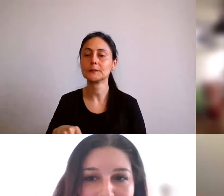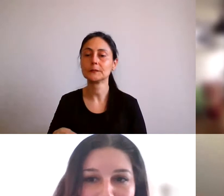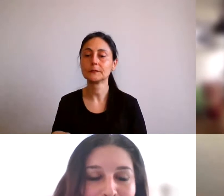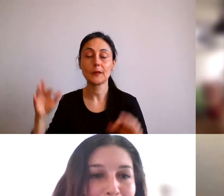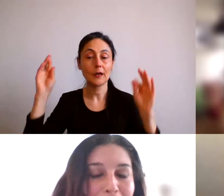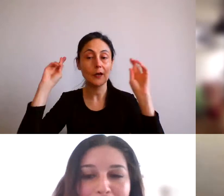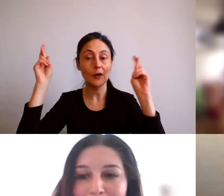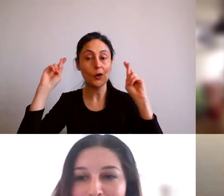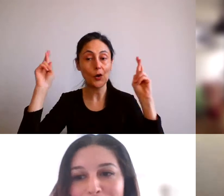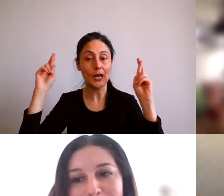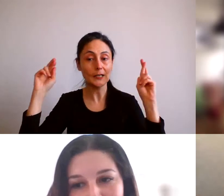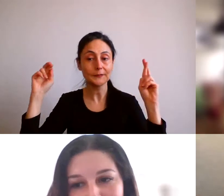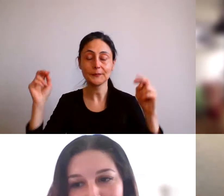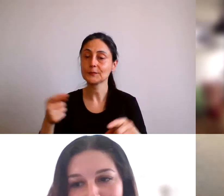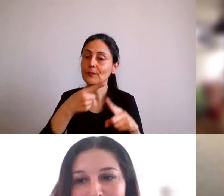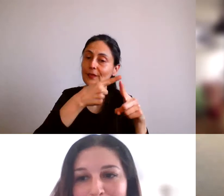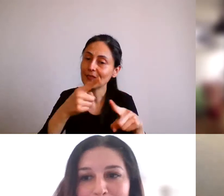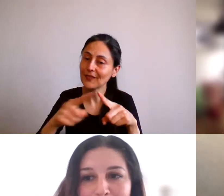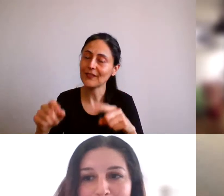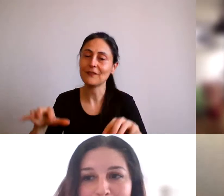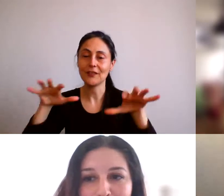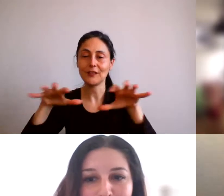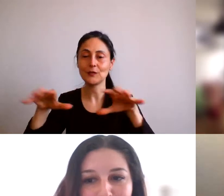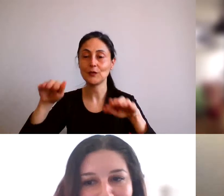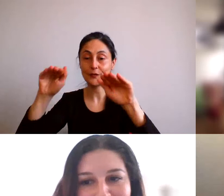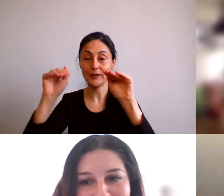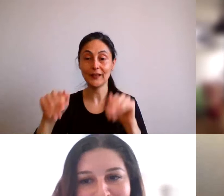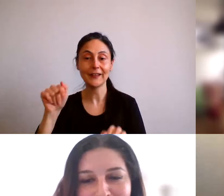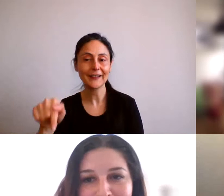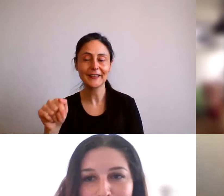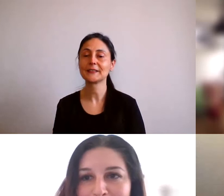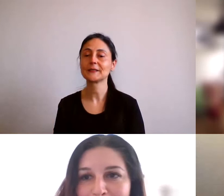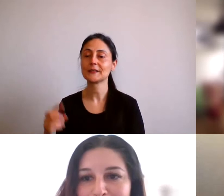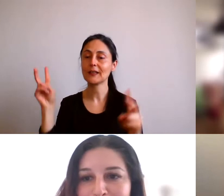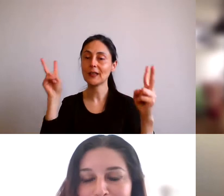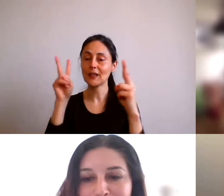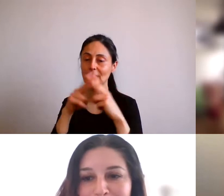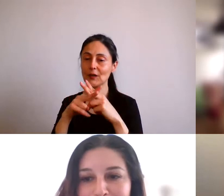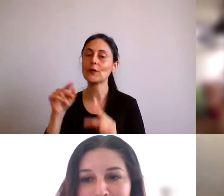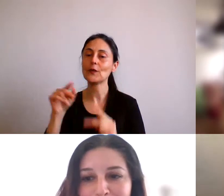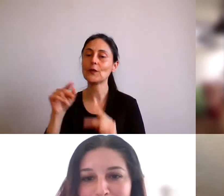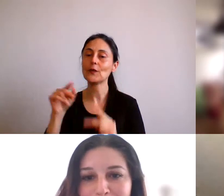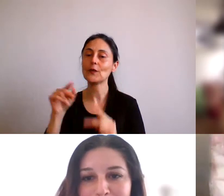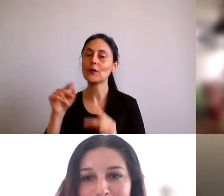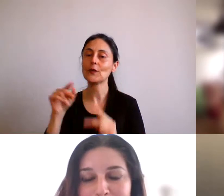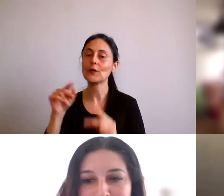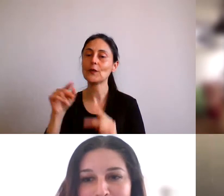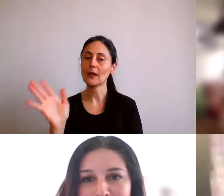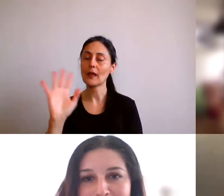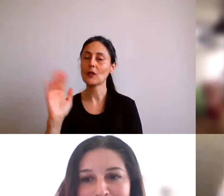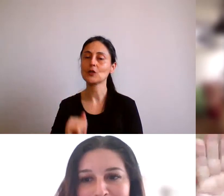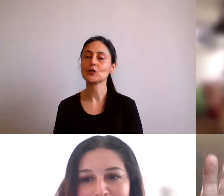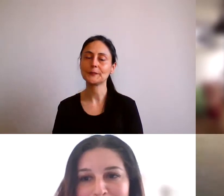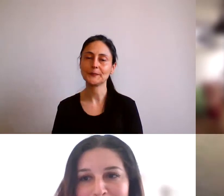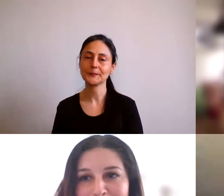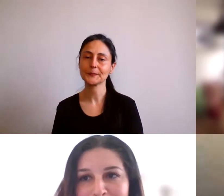les agradezco y nos estamos viendo en otra oportunidad. Que estén muy bien. Chao.